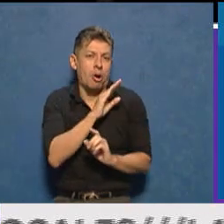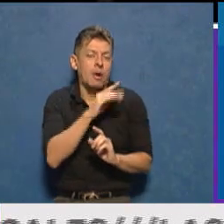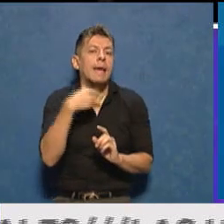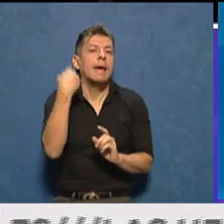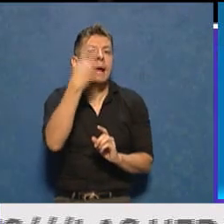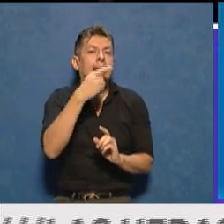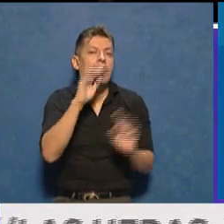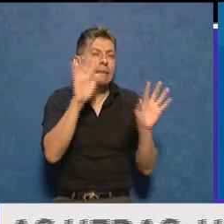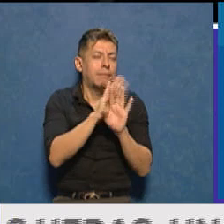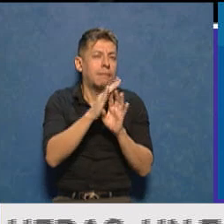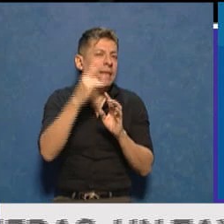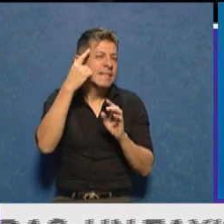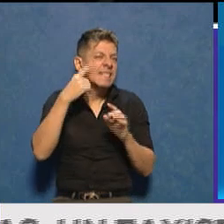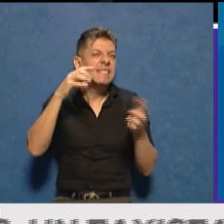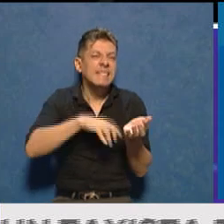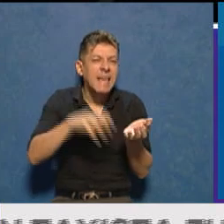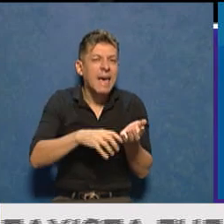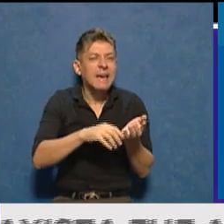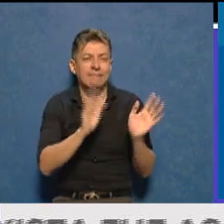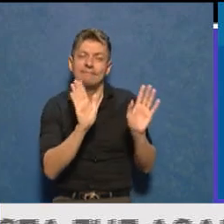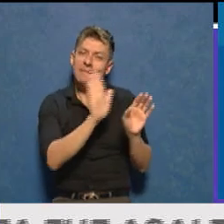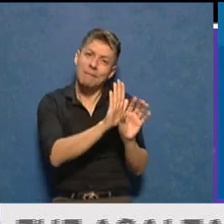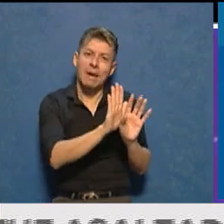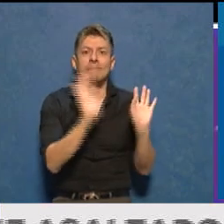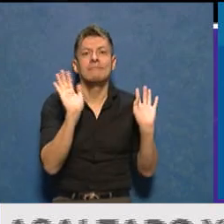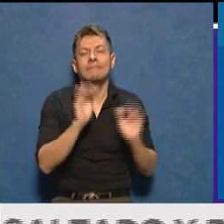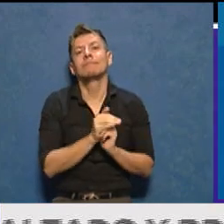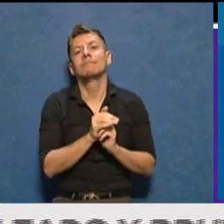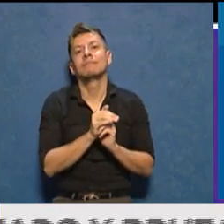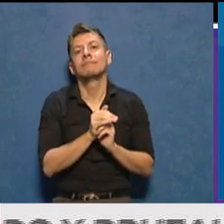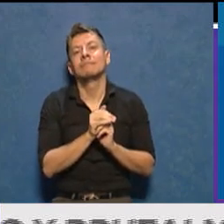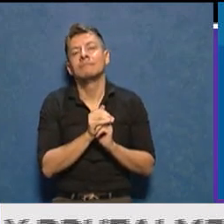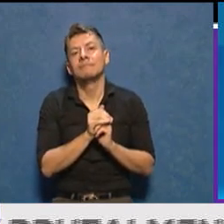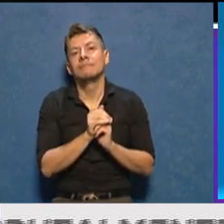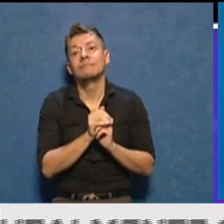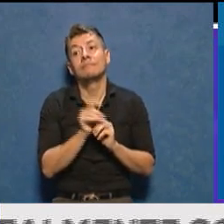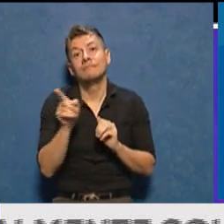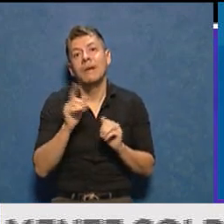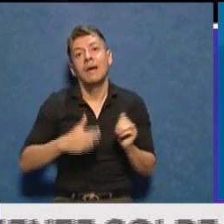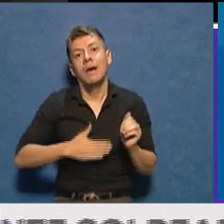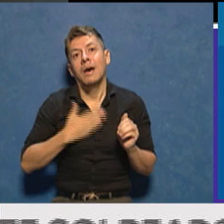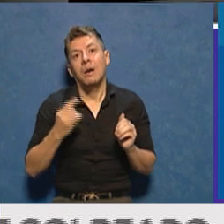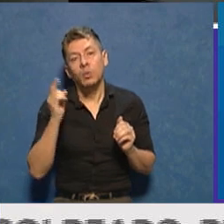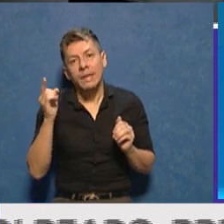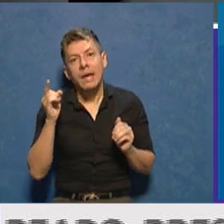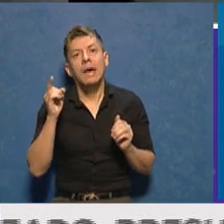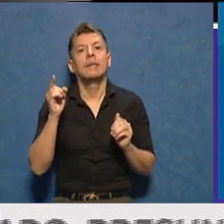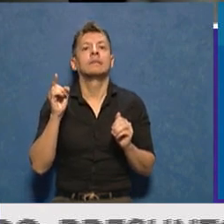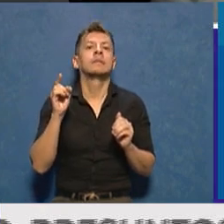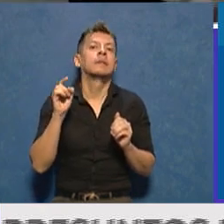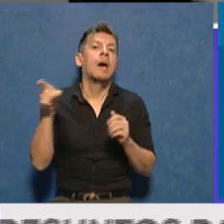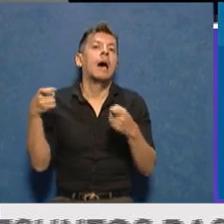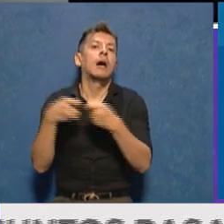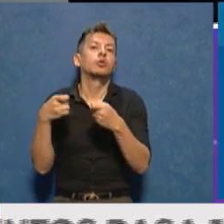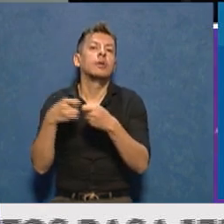verlo ensangrentado y con el rostro. Será cuestión de él o de su patrón o de las autoridades o que manejan la